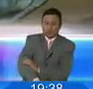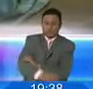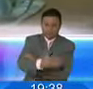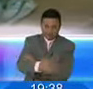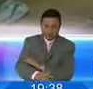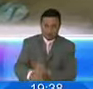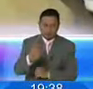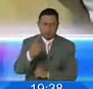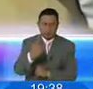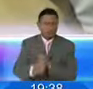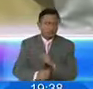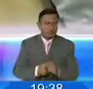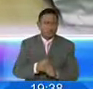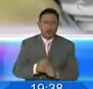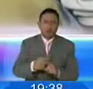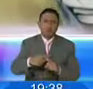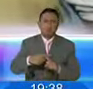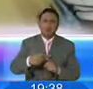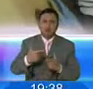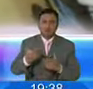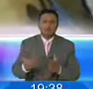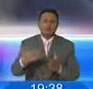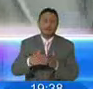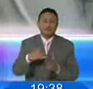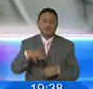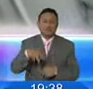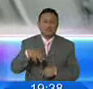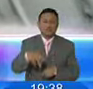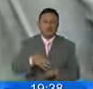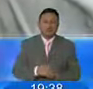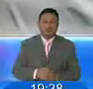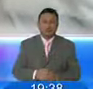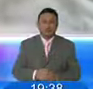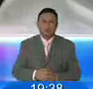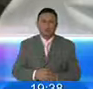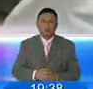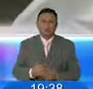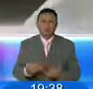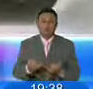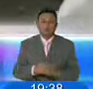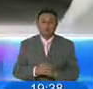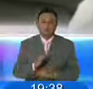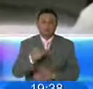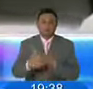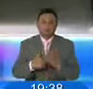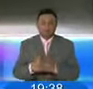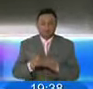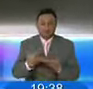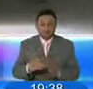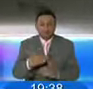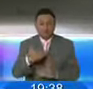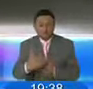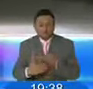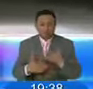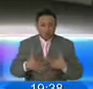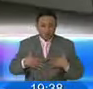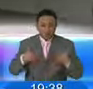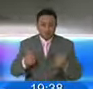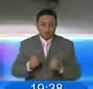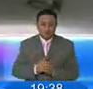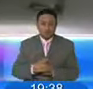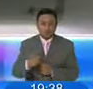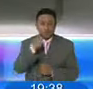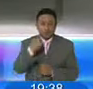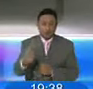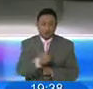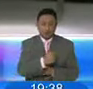sí, lucido que volví a caminar así. Entonces inició un proceso largo de recuperación. El supuesto culpable se